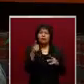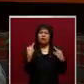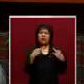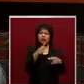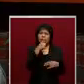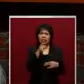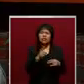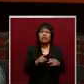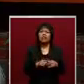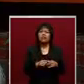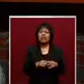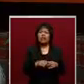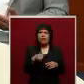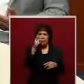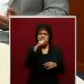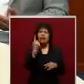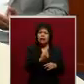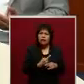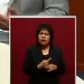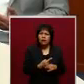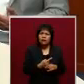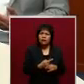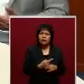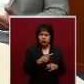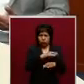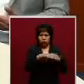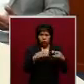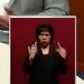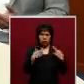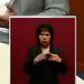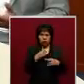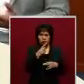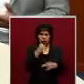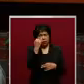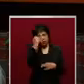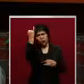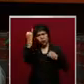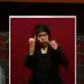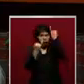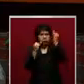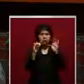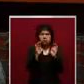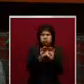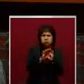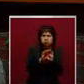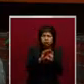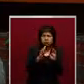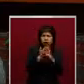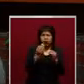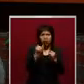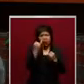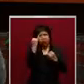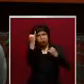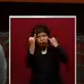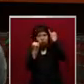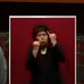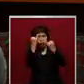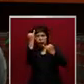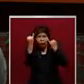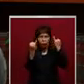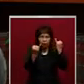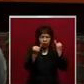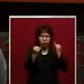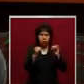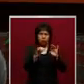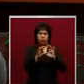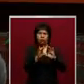qué, él inventa el cómo. El cómo, claro. Por lo tanto, hoy se trata de crear, se trata de dar rienda suelta